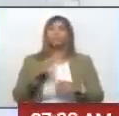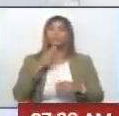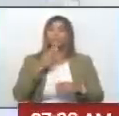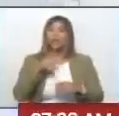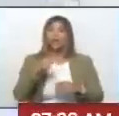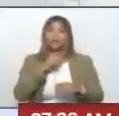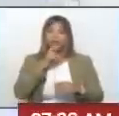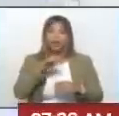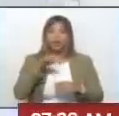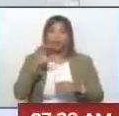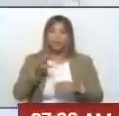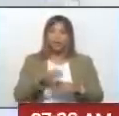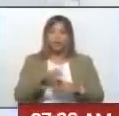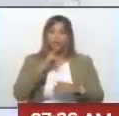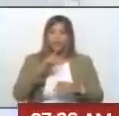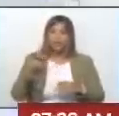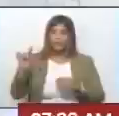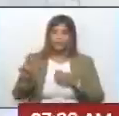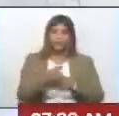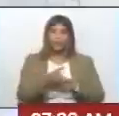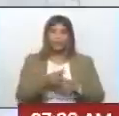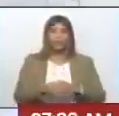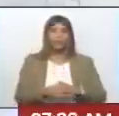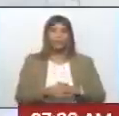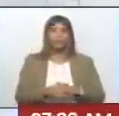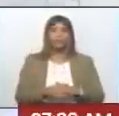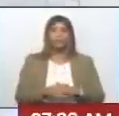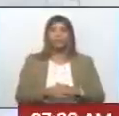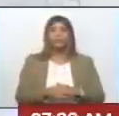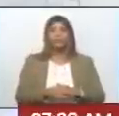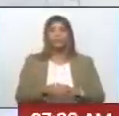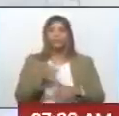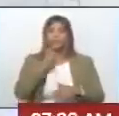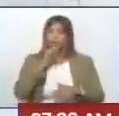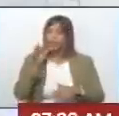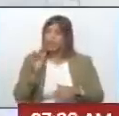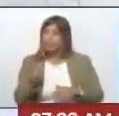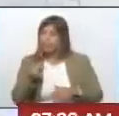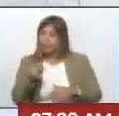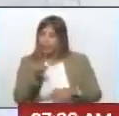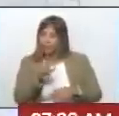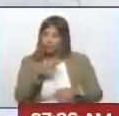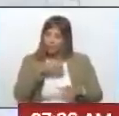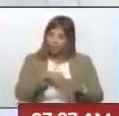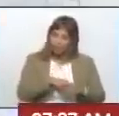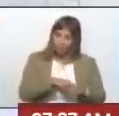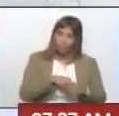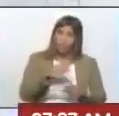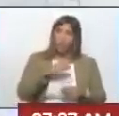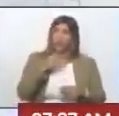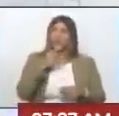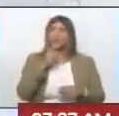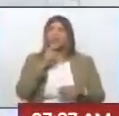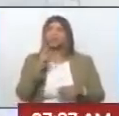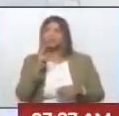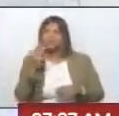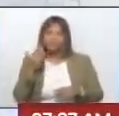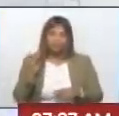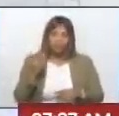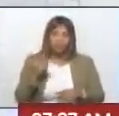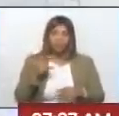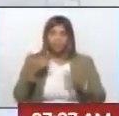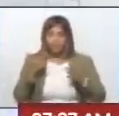patria y quien es traidor a la patria, quien de verdad es venezolano y quien no lo es, circunstancialmente nació